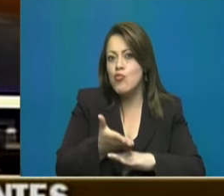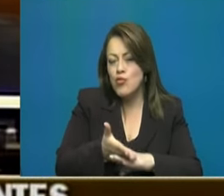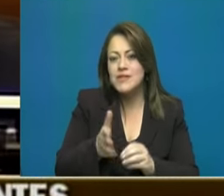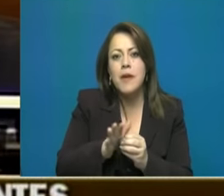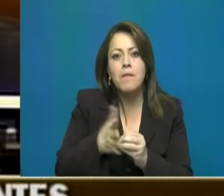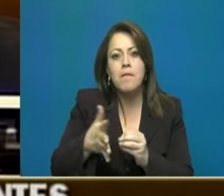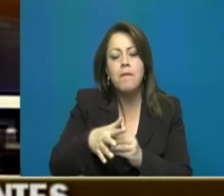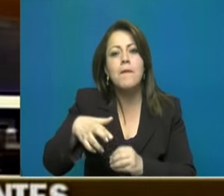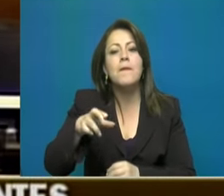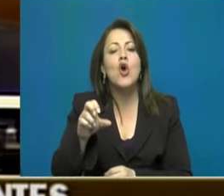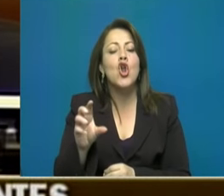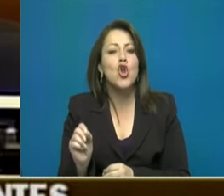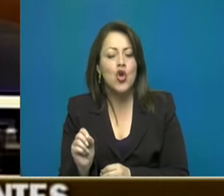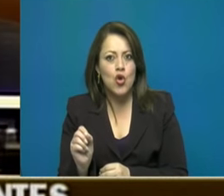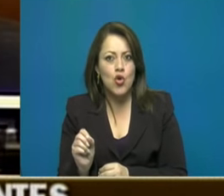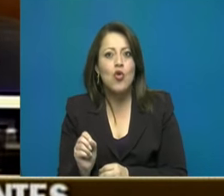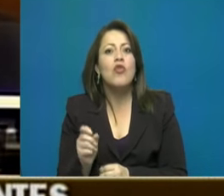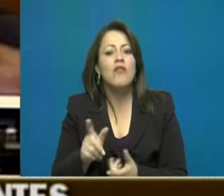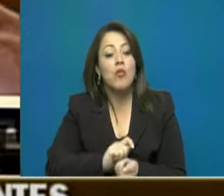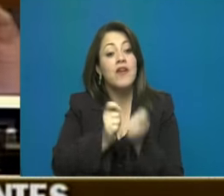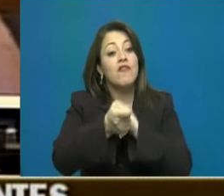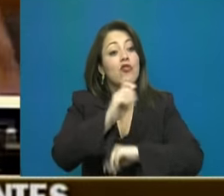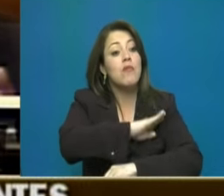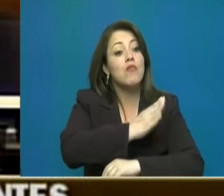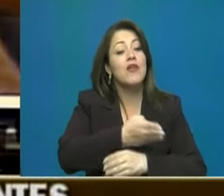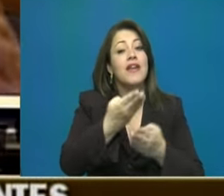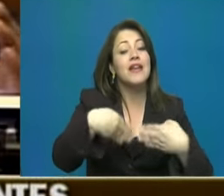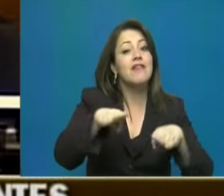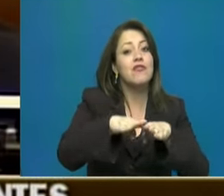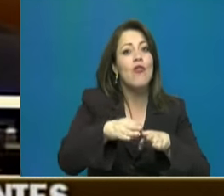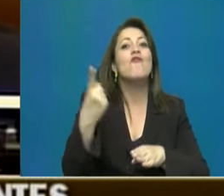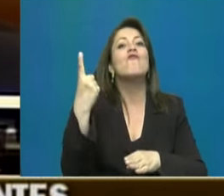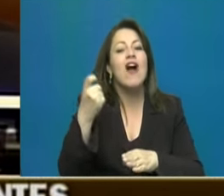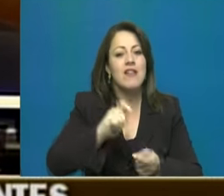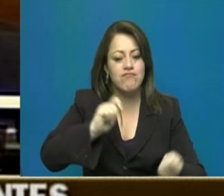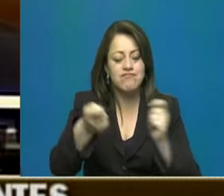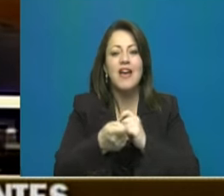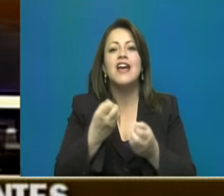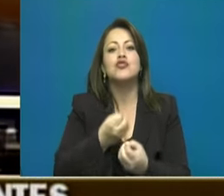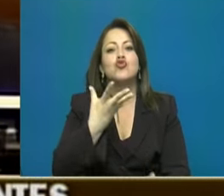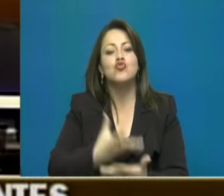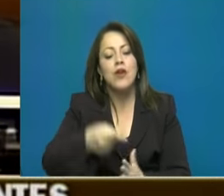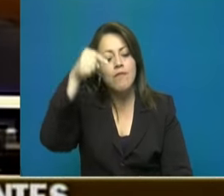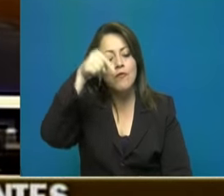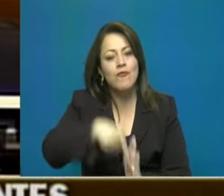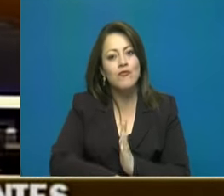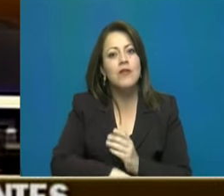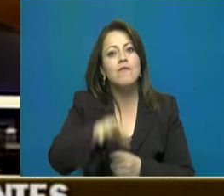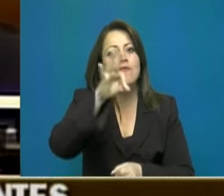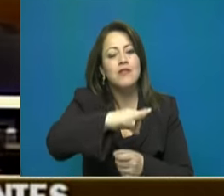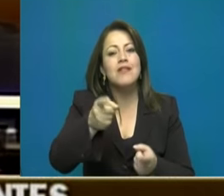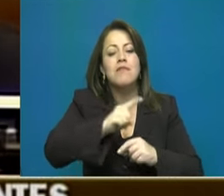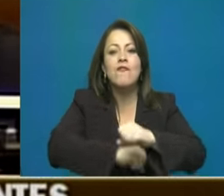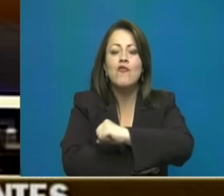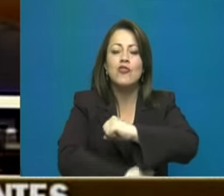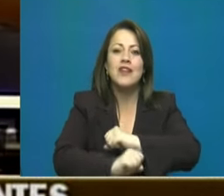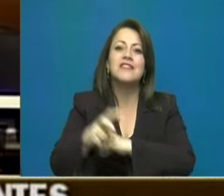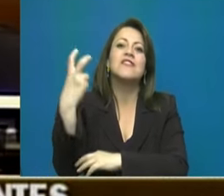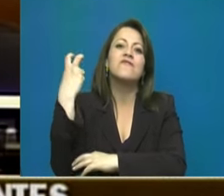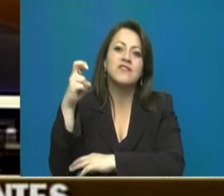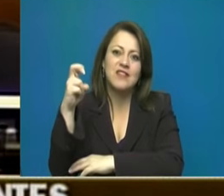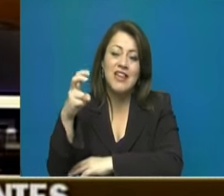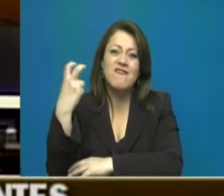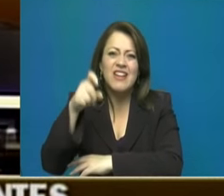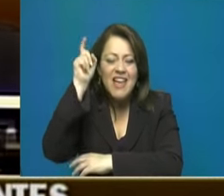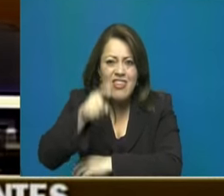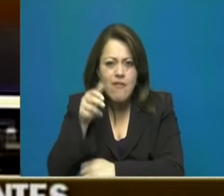claro, ya lo había dicho, no puede haber reforma de equilibrio de poderes si no hay reforma estructural profunda, también fortalecer a la Fiscalía para que